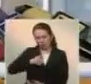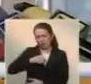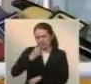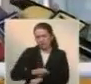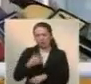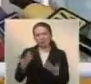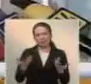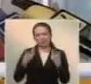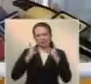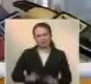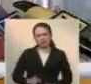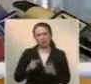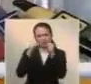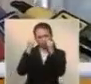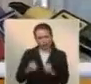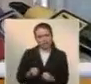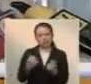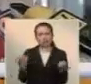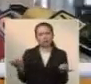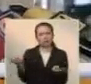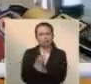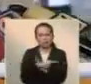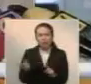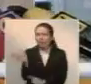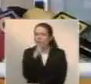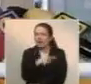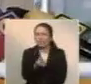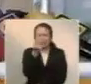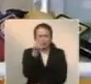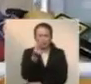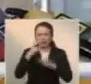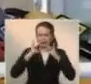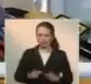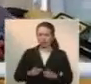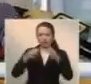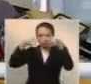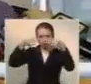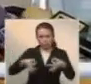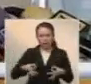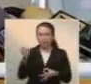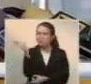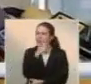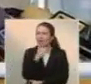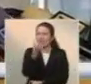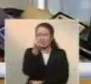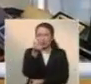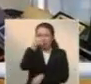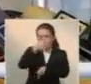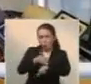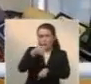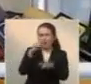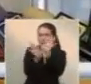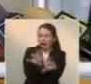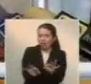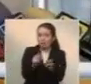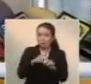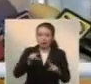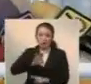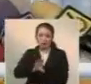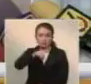firme. Bueno, sin sentencia firme, ni siquiera ni una sentencia normal, bueno, ni siquiera una acusación. El CNE